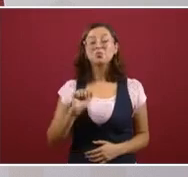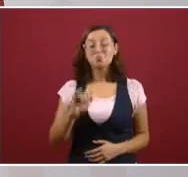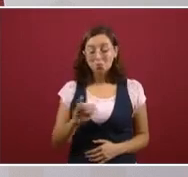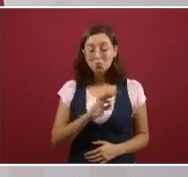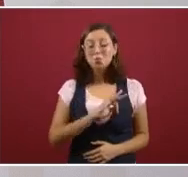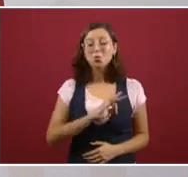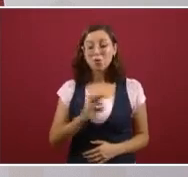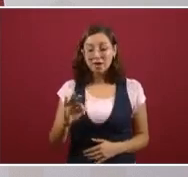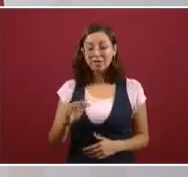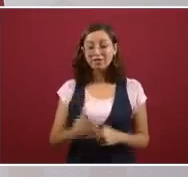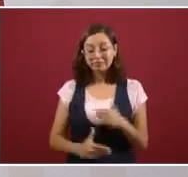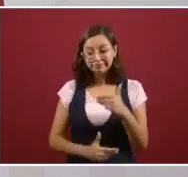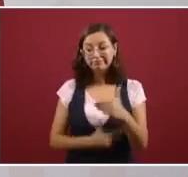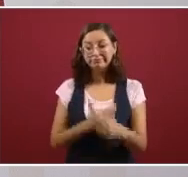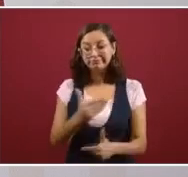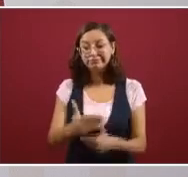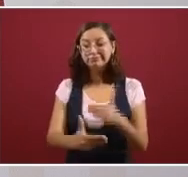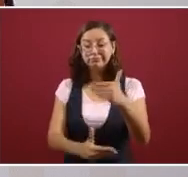hacia adelante,